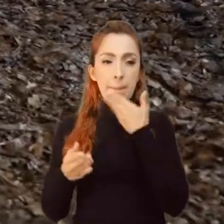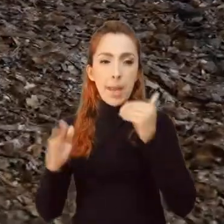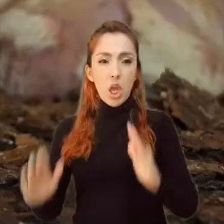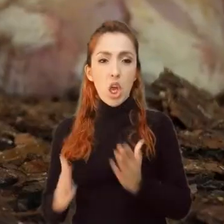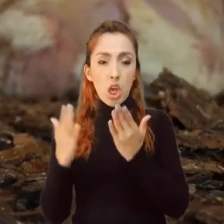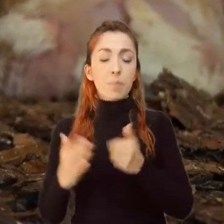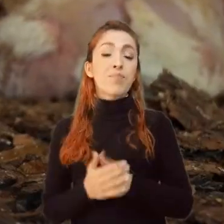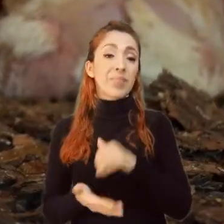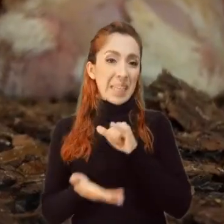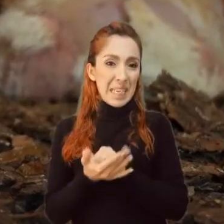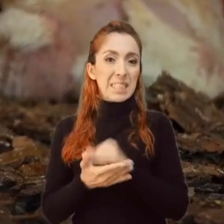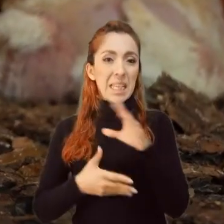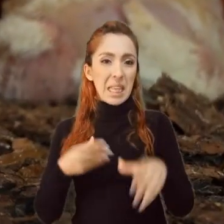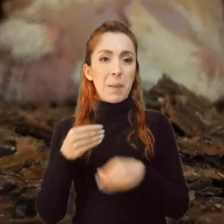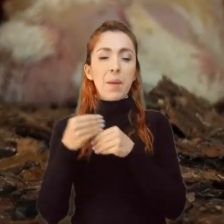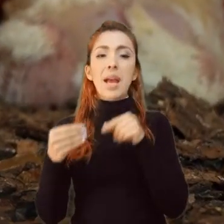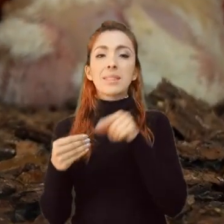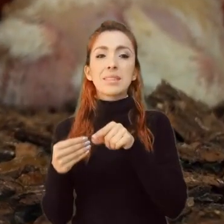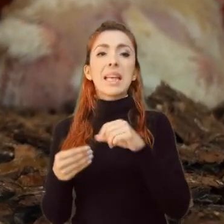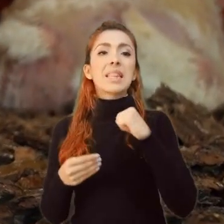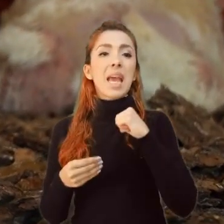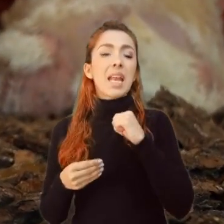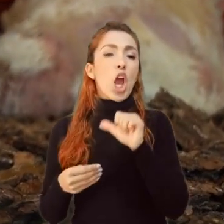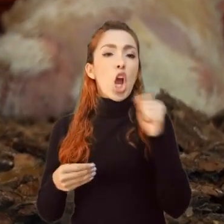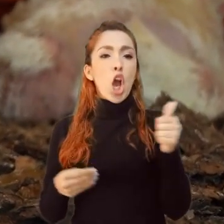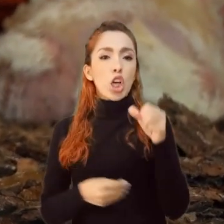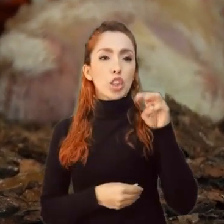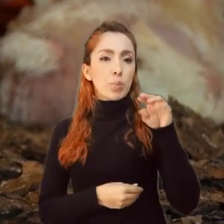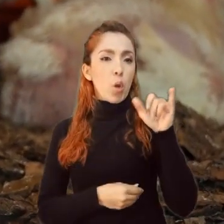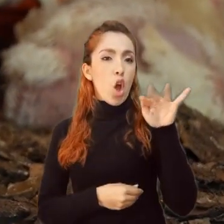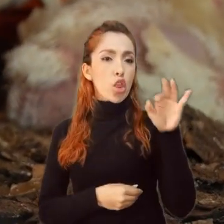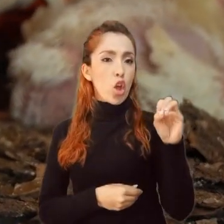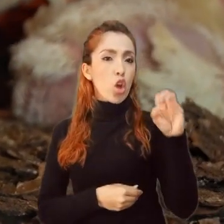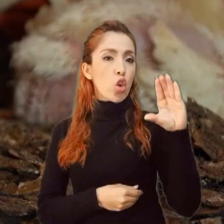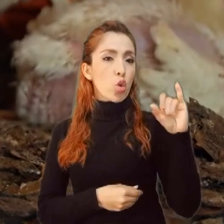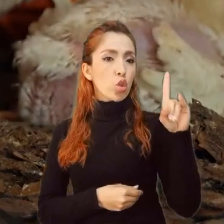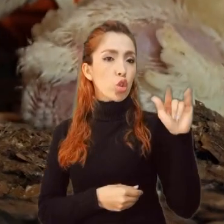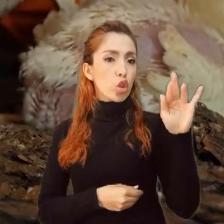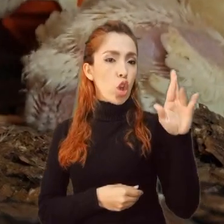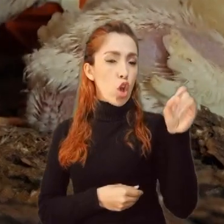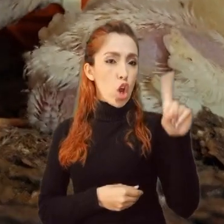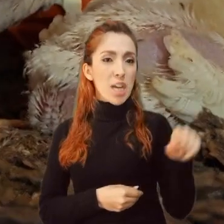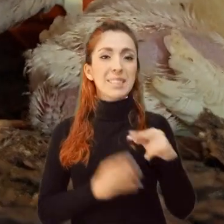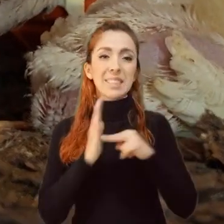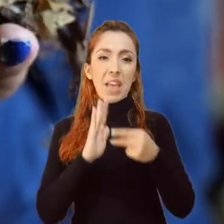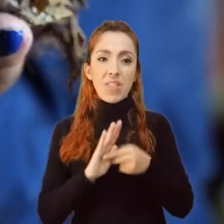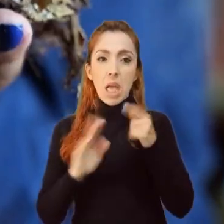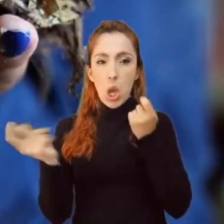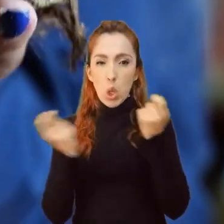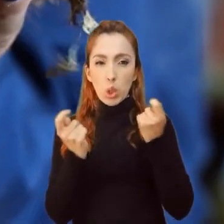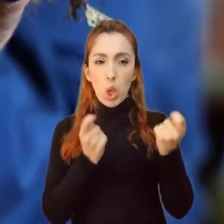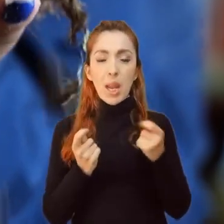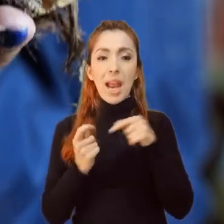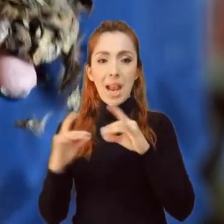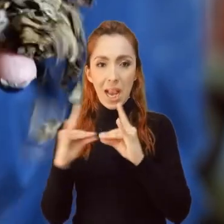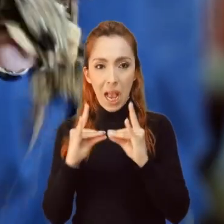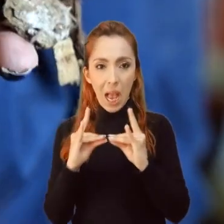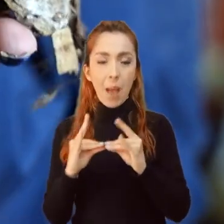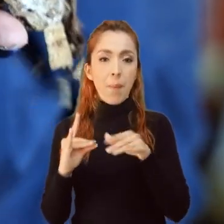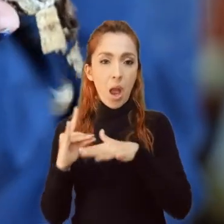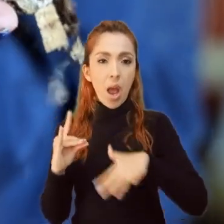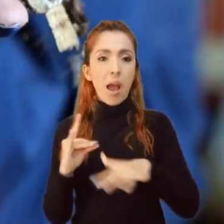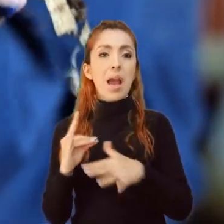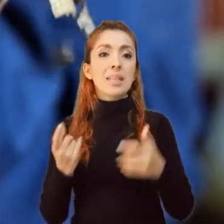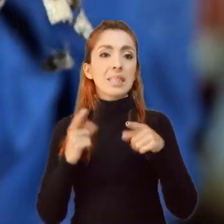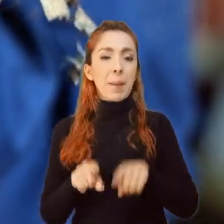mayor bienestar animal. Para ello también contamos con unos motocultores que lo que permite es recircular constantemente las camas